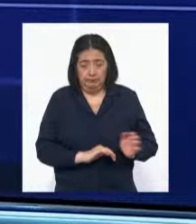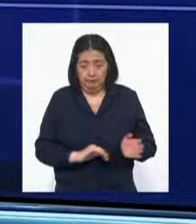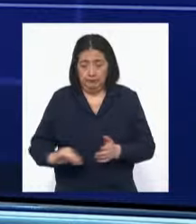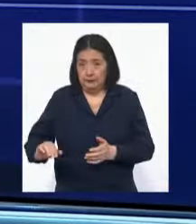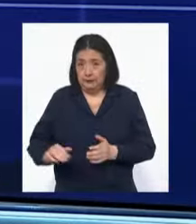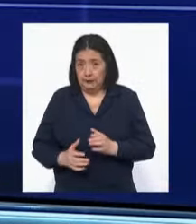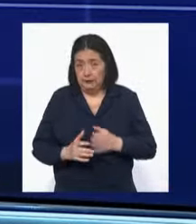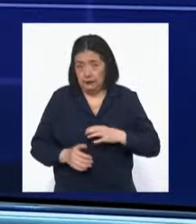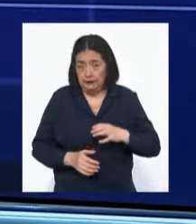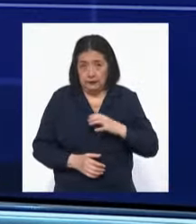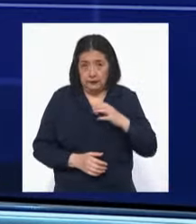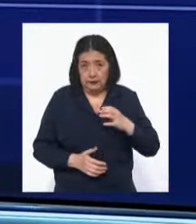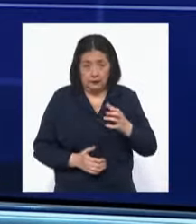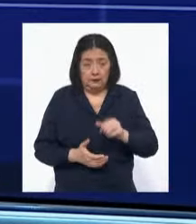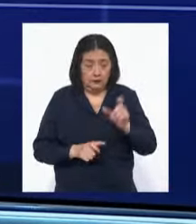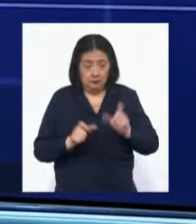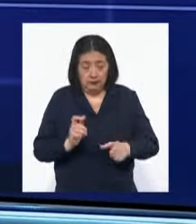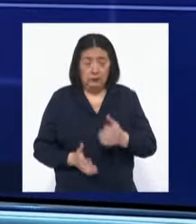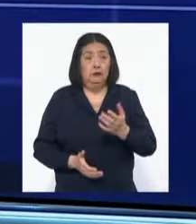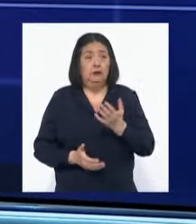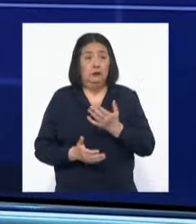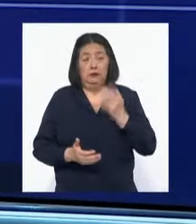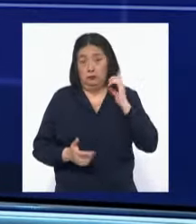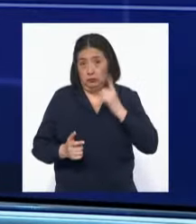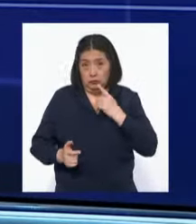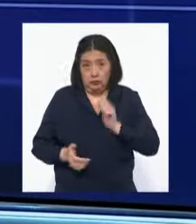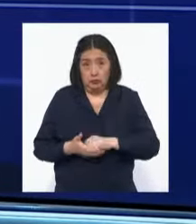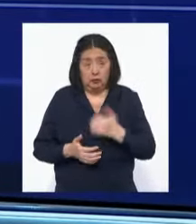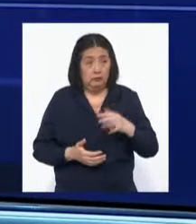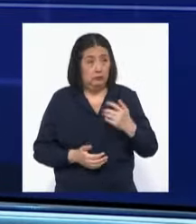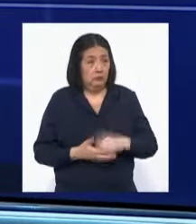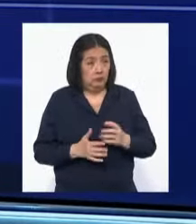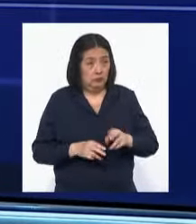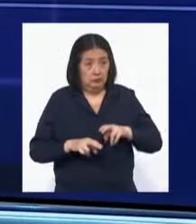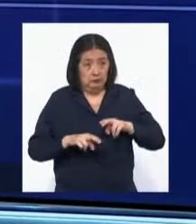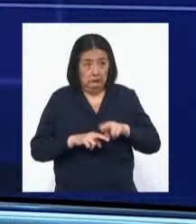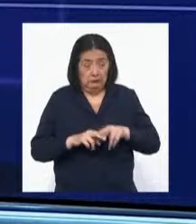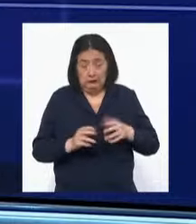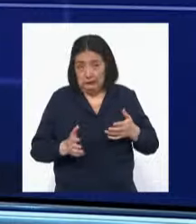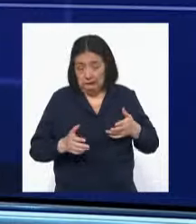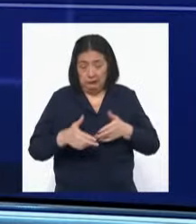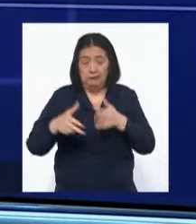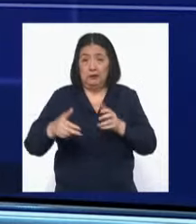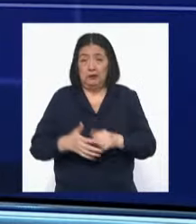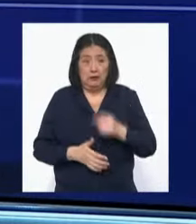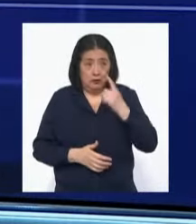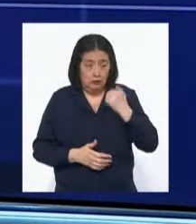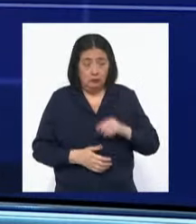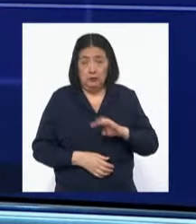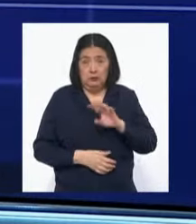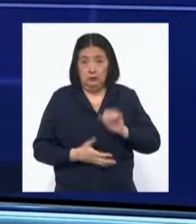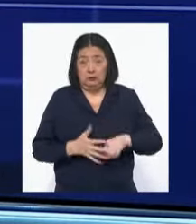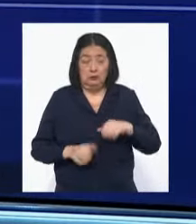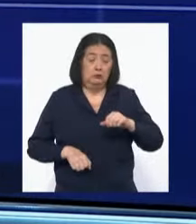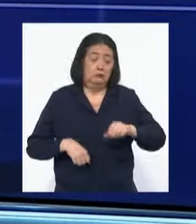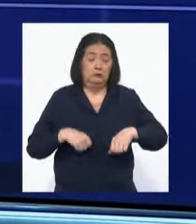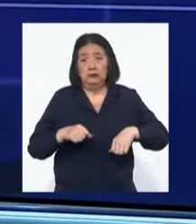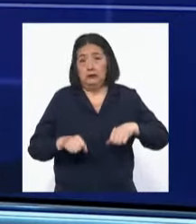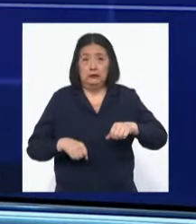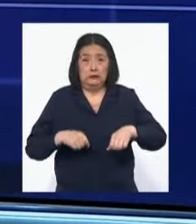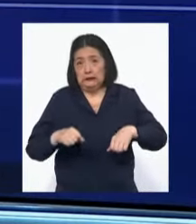En Chaclacay, una persona con discapacidad auditiva fue impactada por un tren. El hombre de 40 años manejaba su bicicleta